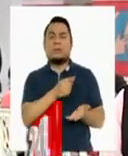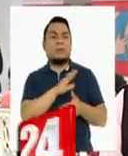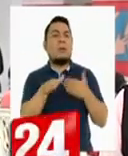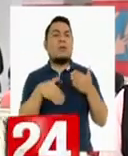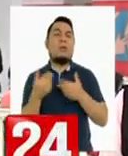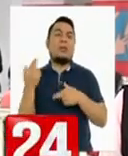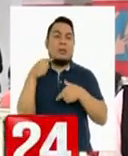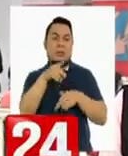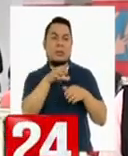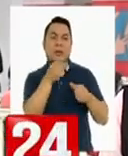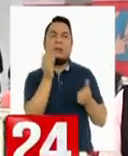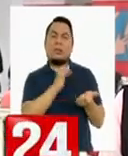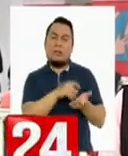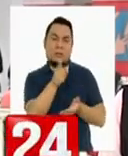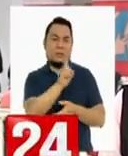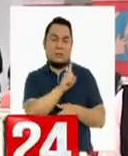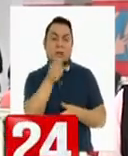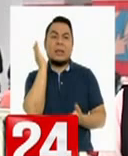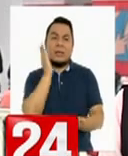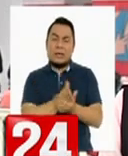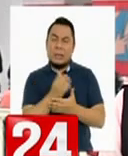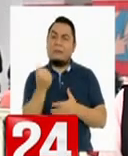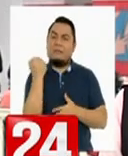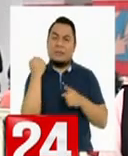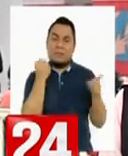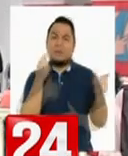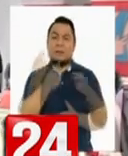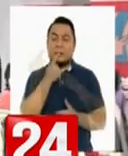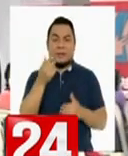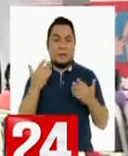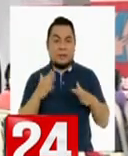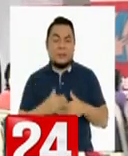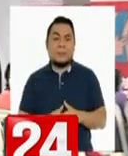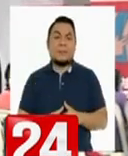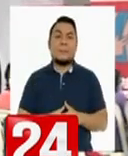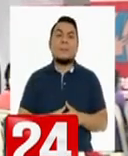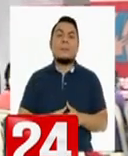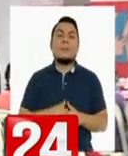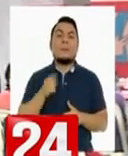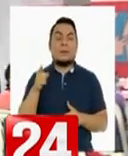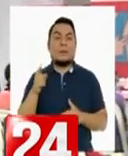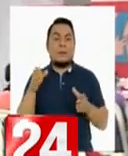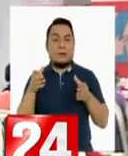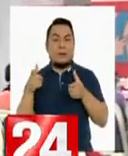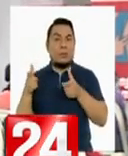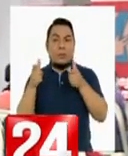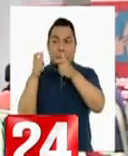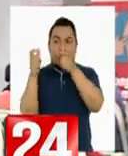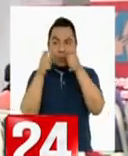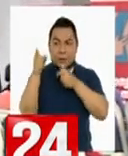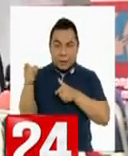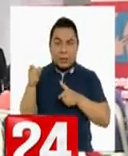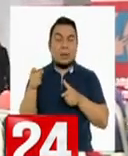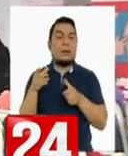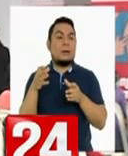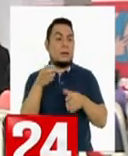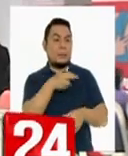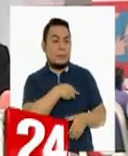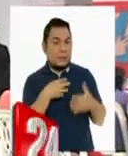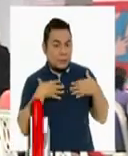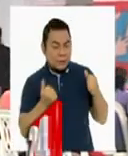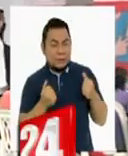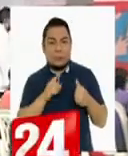a suceder, dando una sanción ejemplar a los responsables. Tanto la Contraloría como el Ministerio de Salud y todas